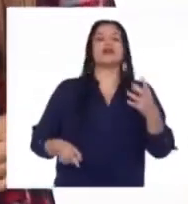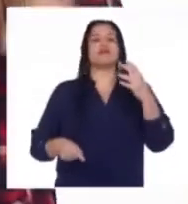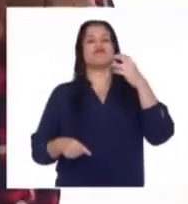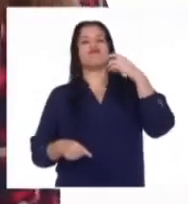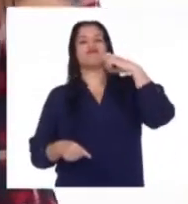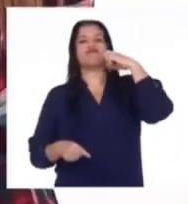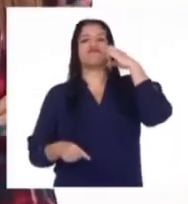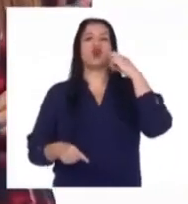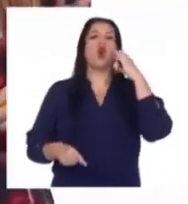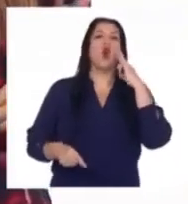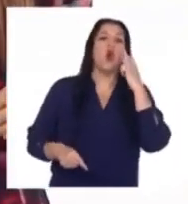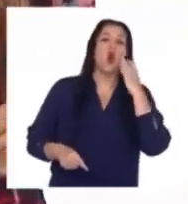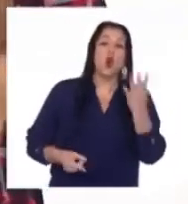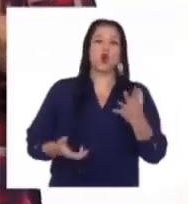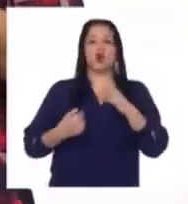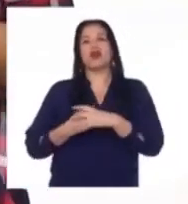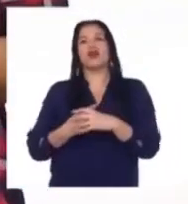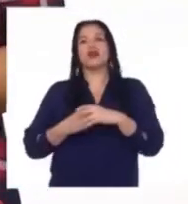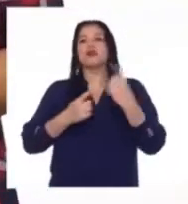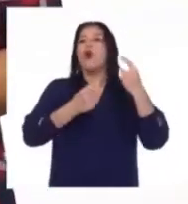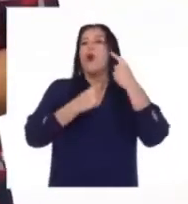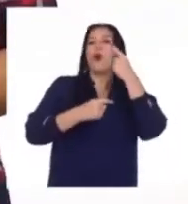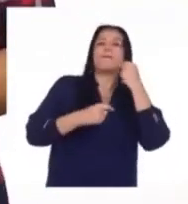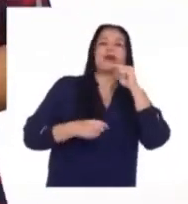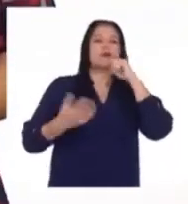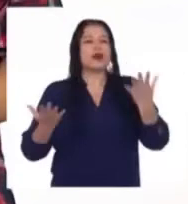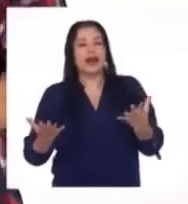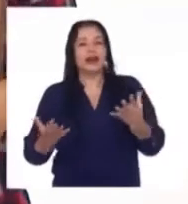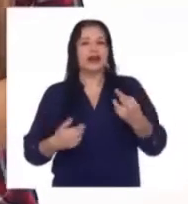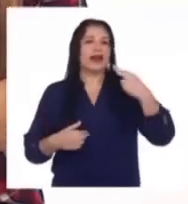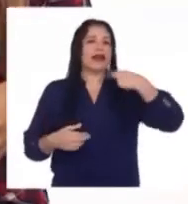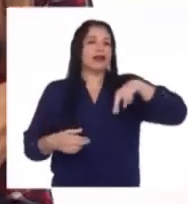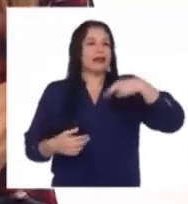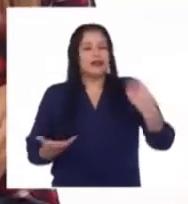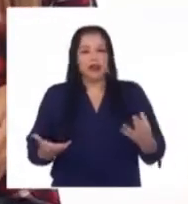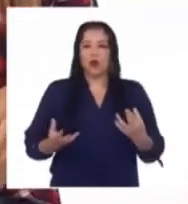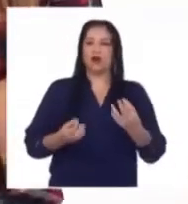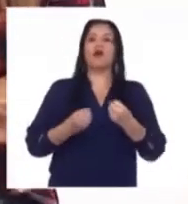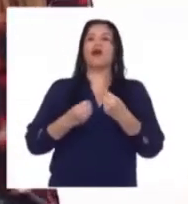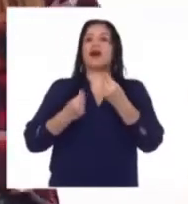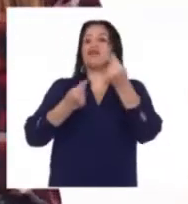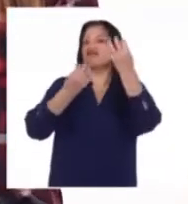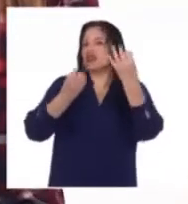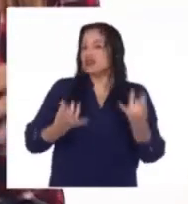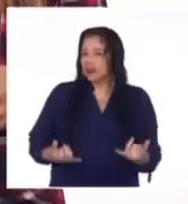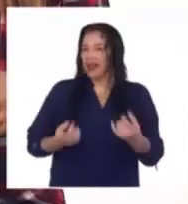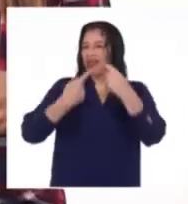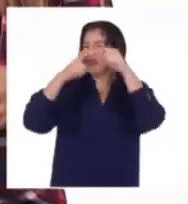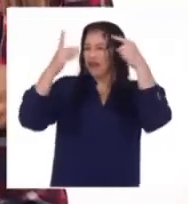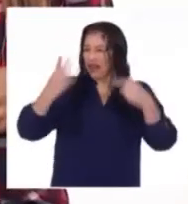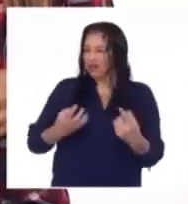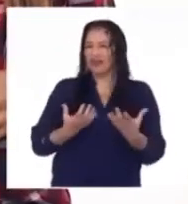género, procedencia, religión, condición económica, etc.